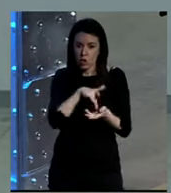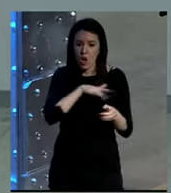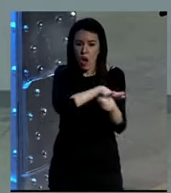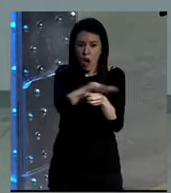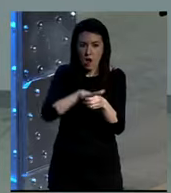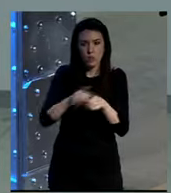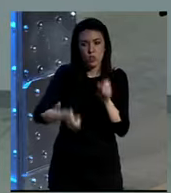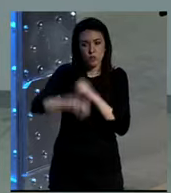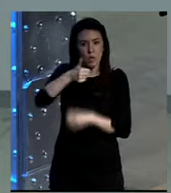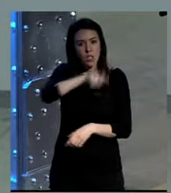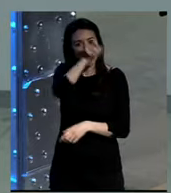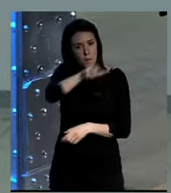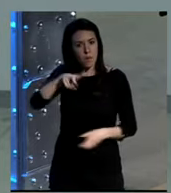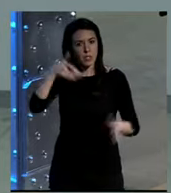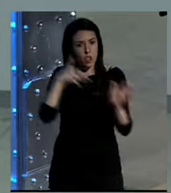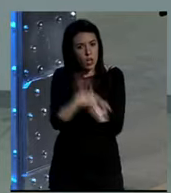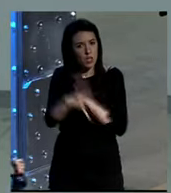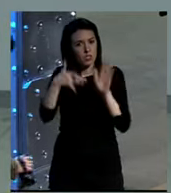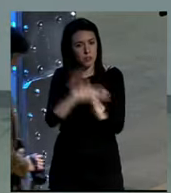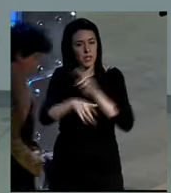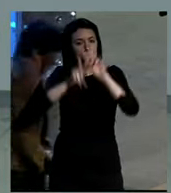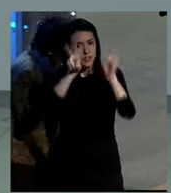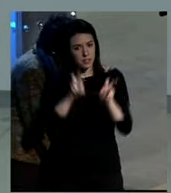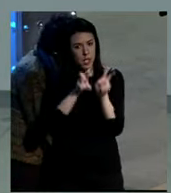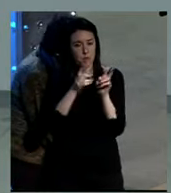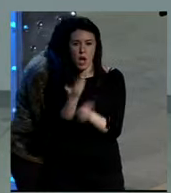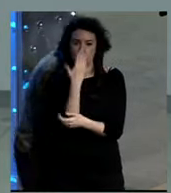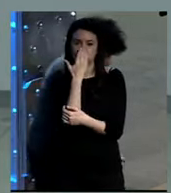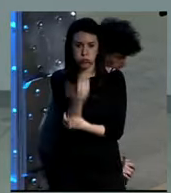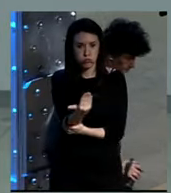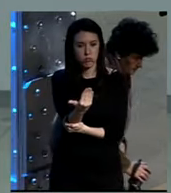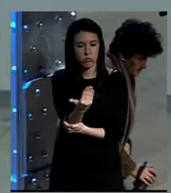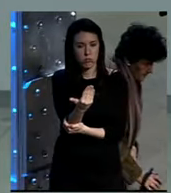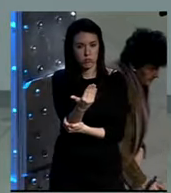sectores personas que cuenten esto con verdadera